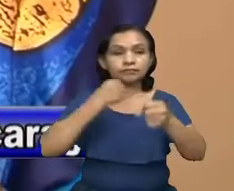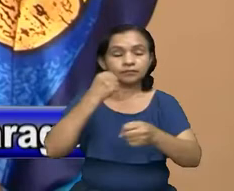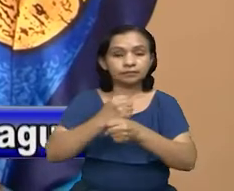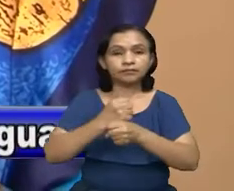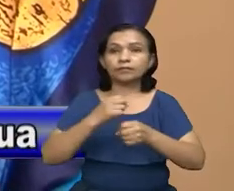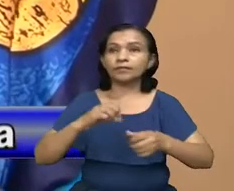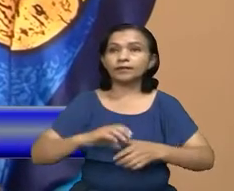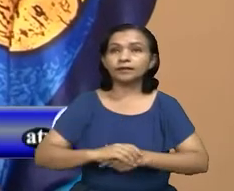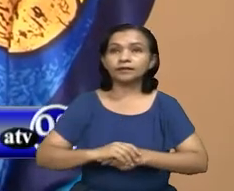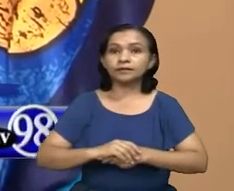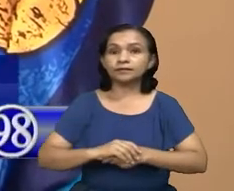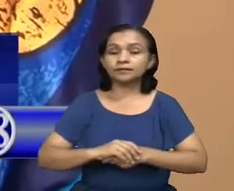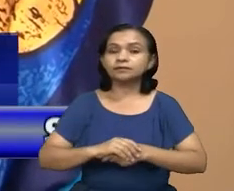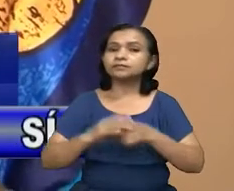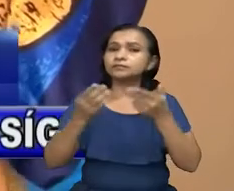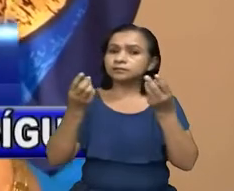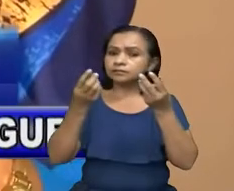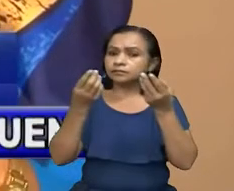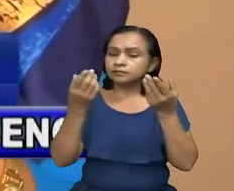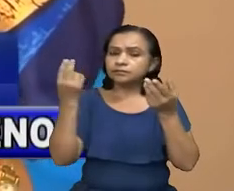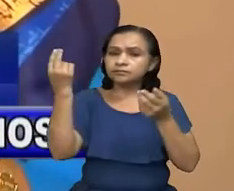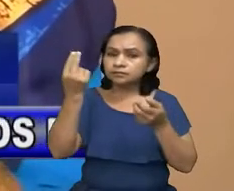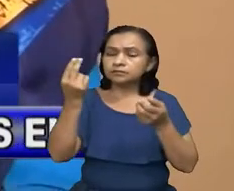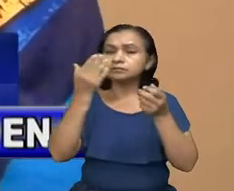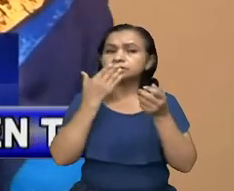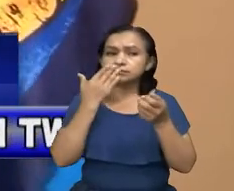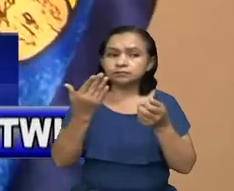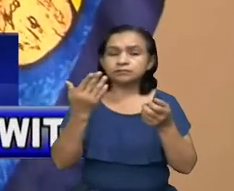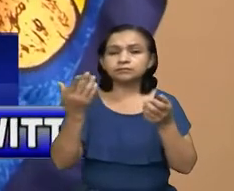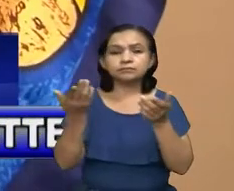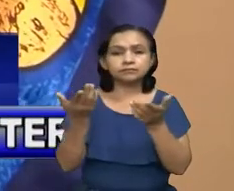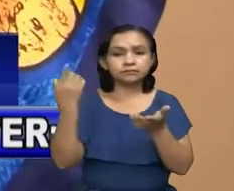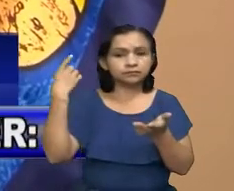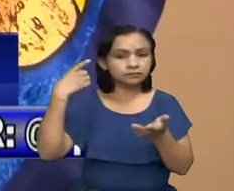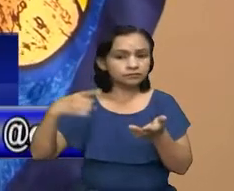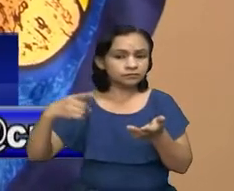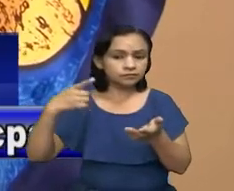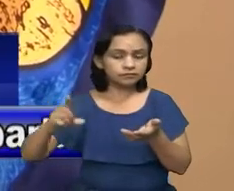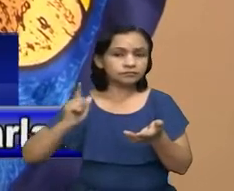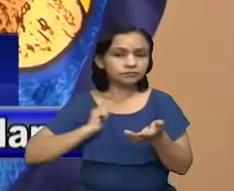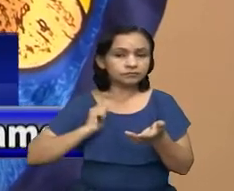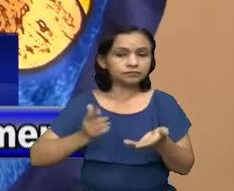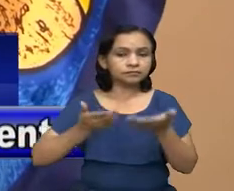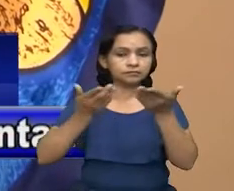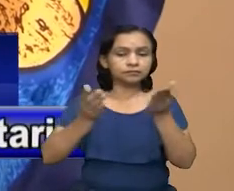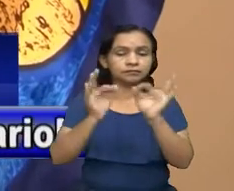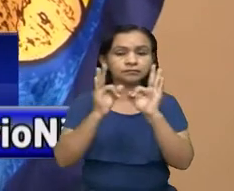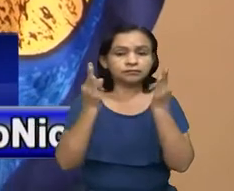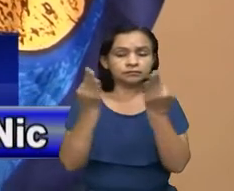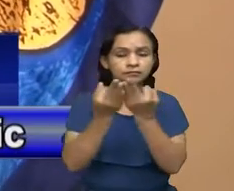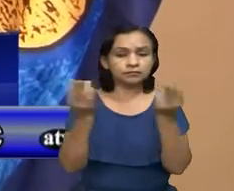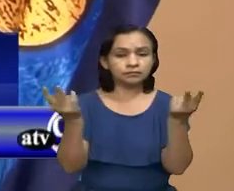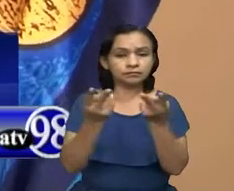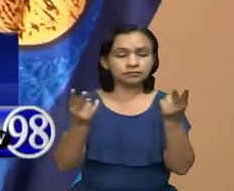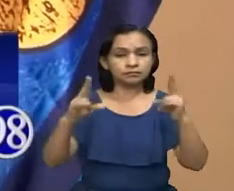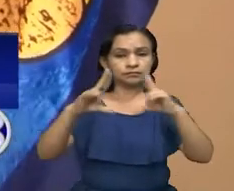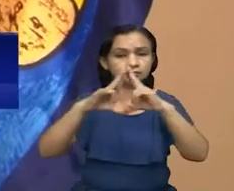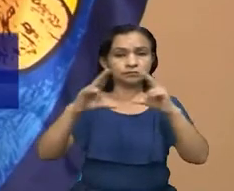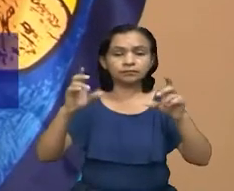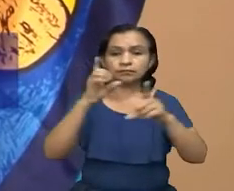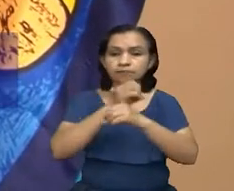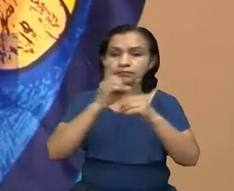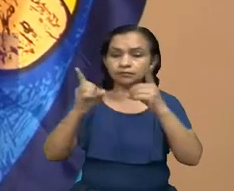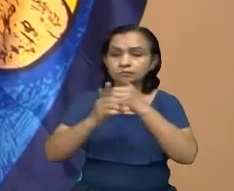Es una herramienta que es una restitución de derechos para las familias nicaragüenses, y debemos